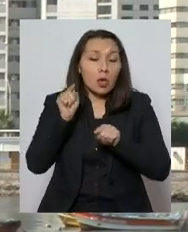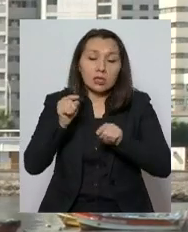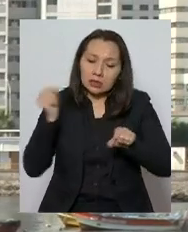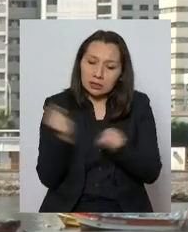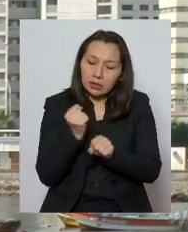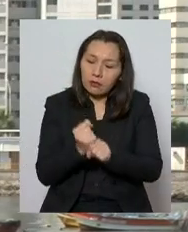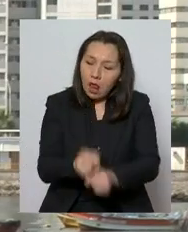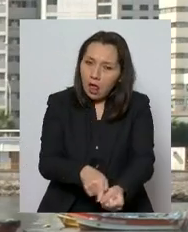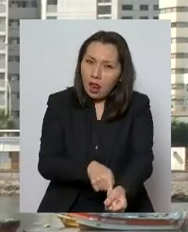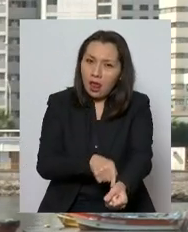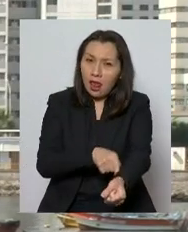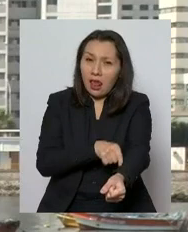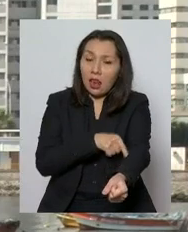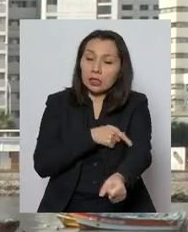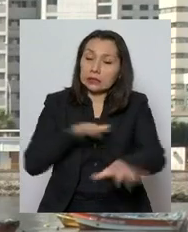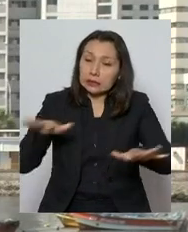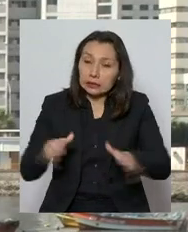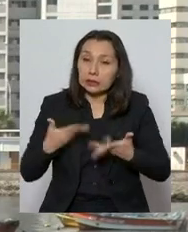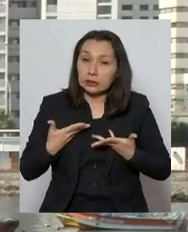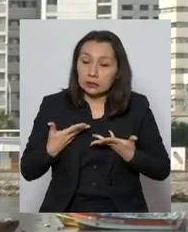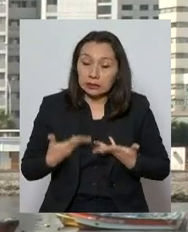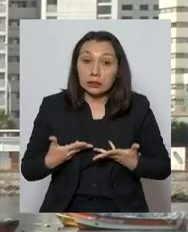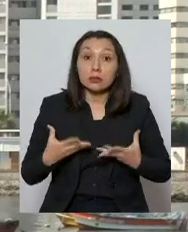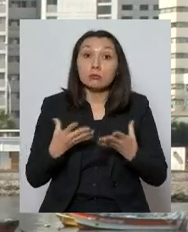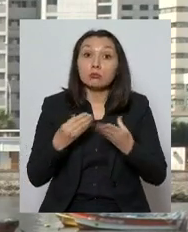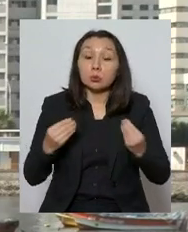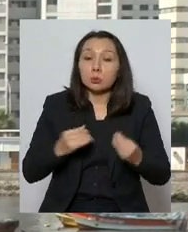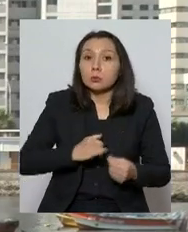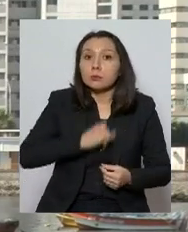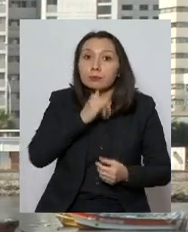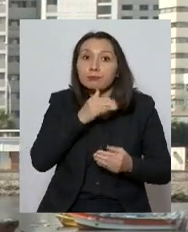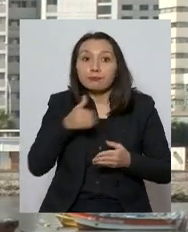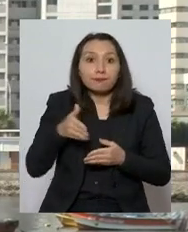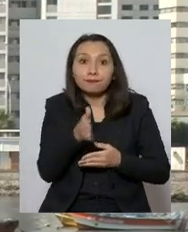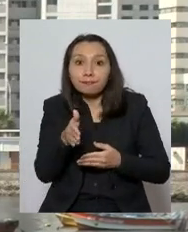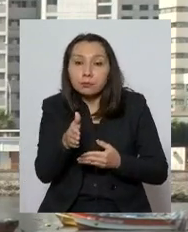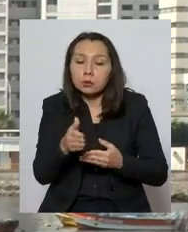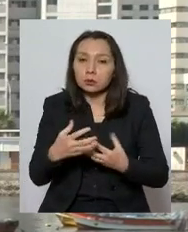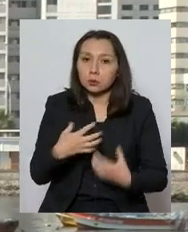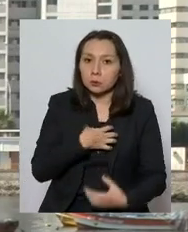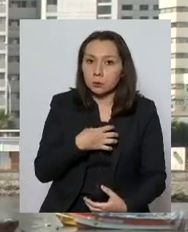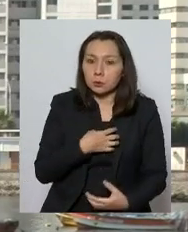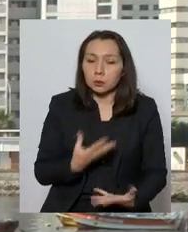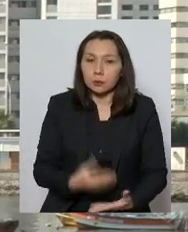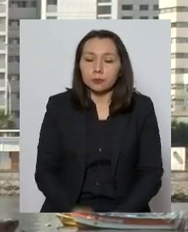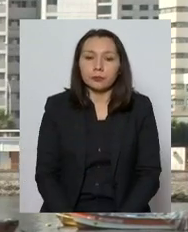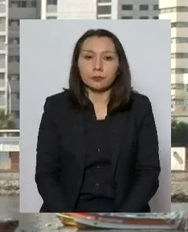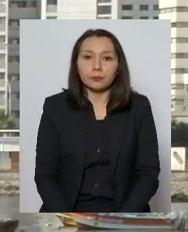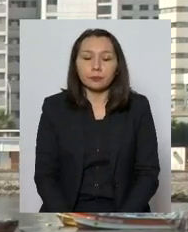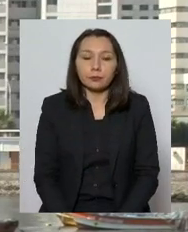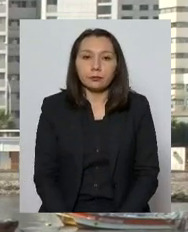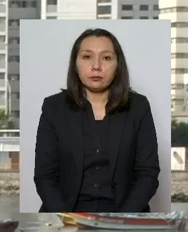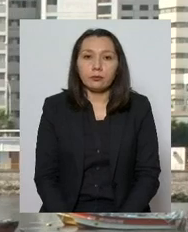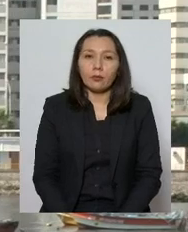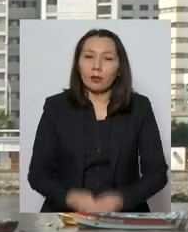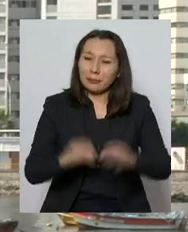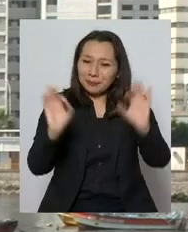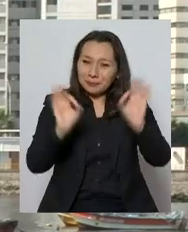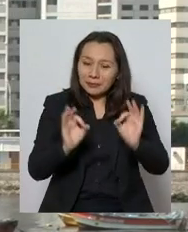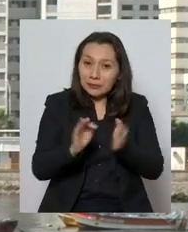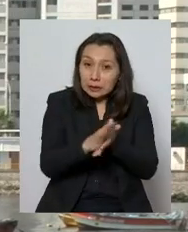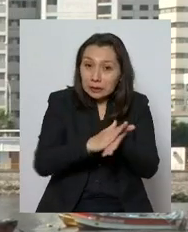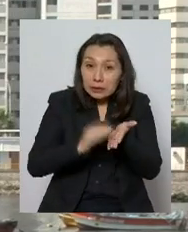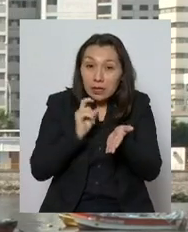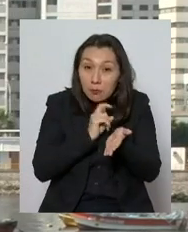tarea larga, agobiante, llena de incertidumbre y temor. Para ilustrar este